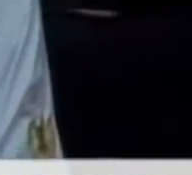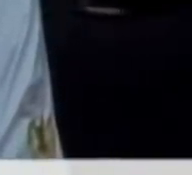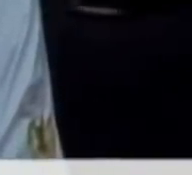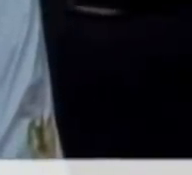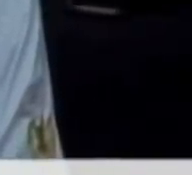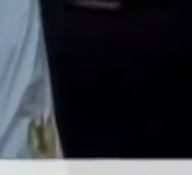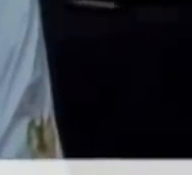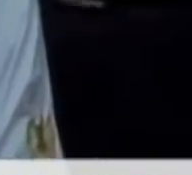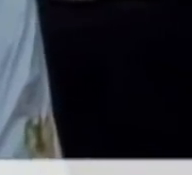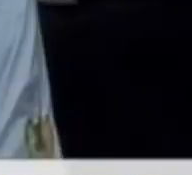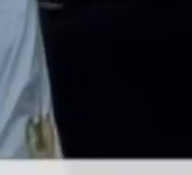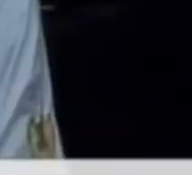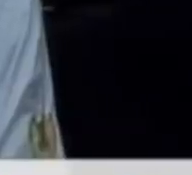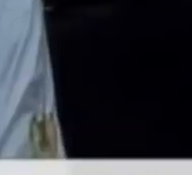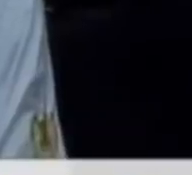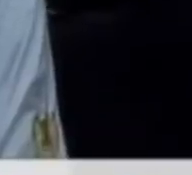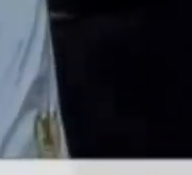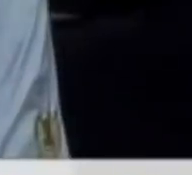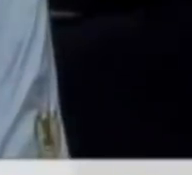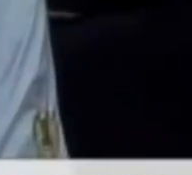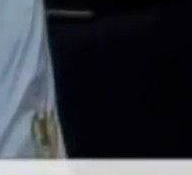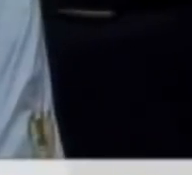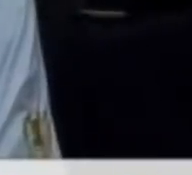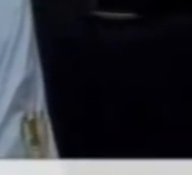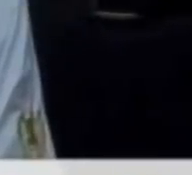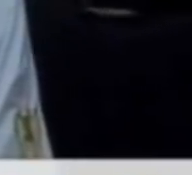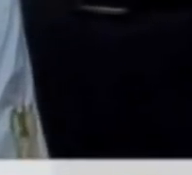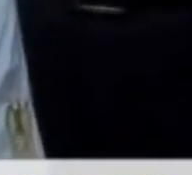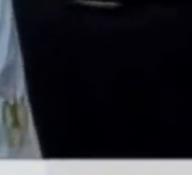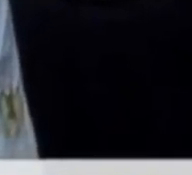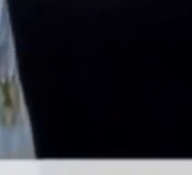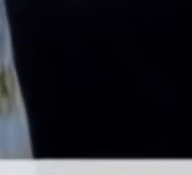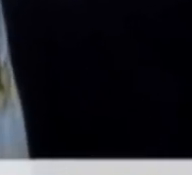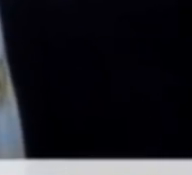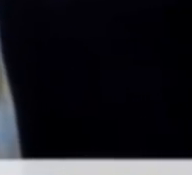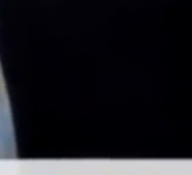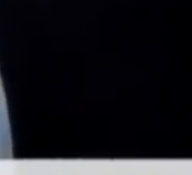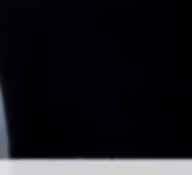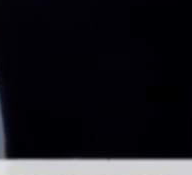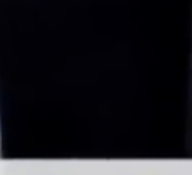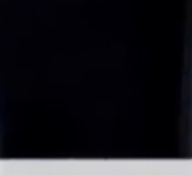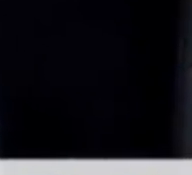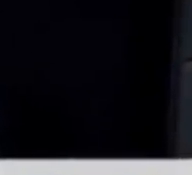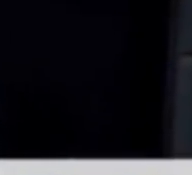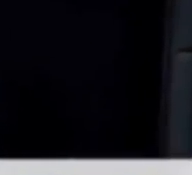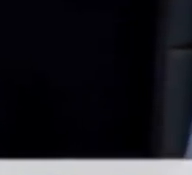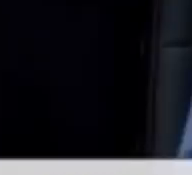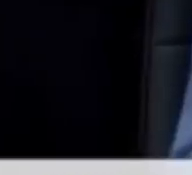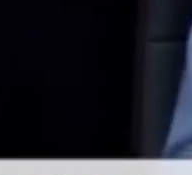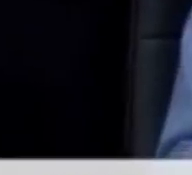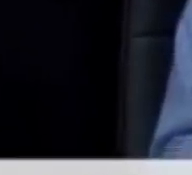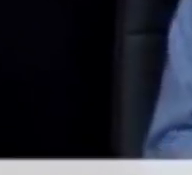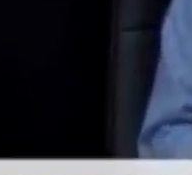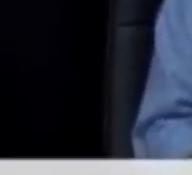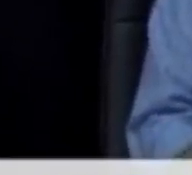la doctora Claudia Ruiz de Casasola. Me acompaña también el doctor Oscar Barreneche, representante